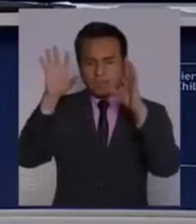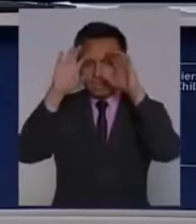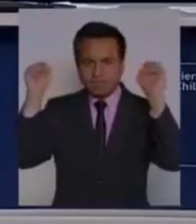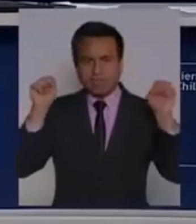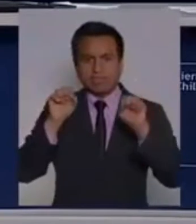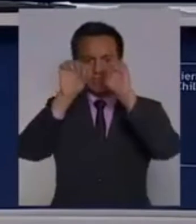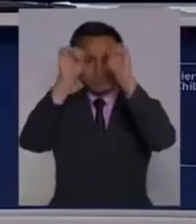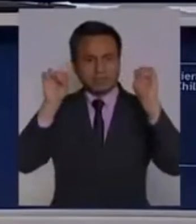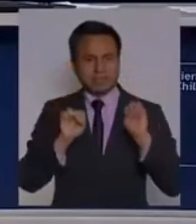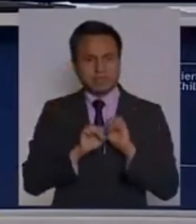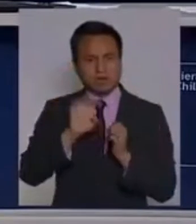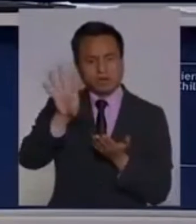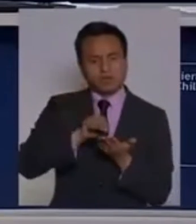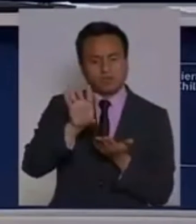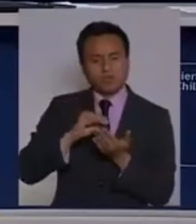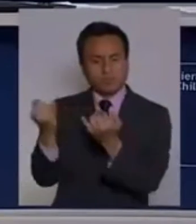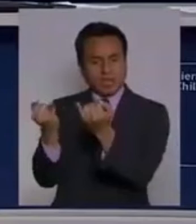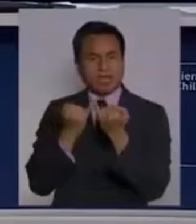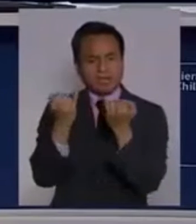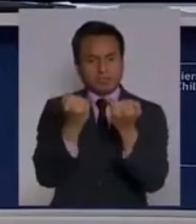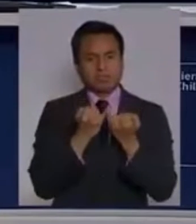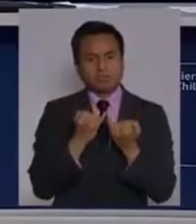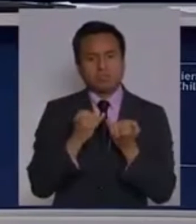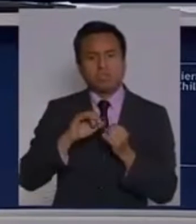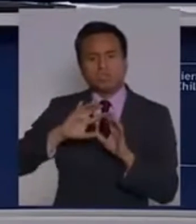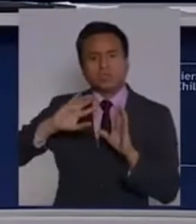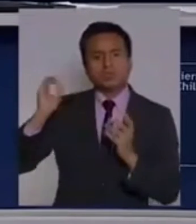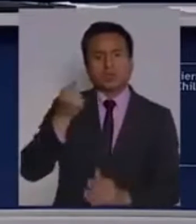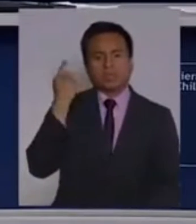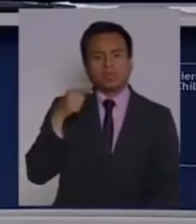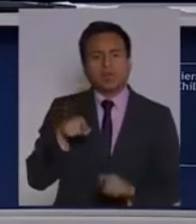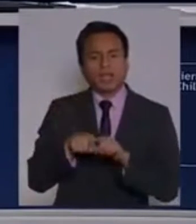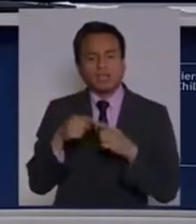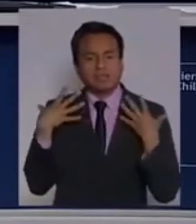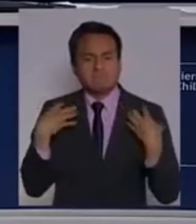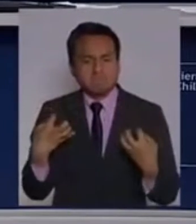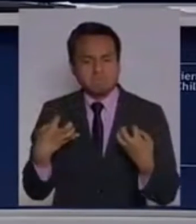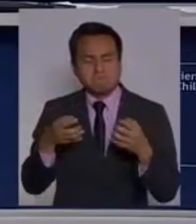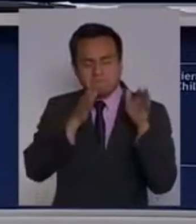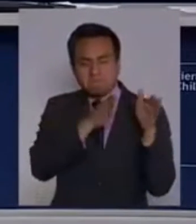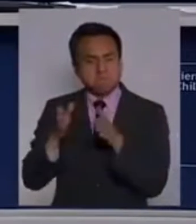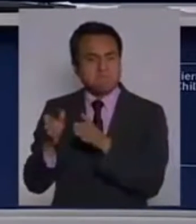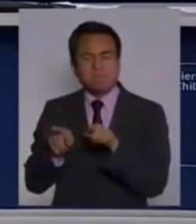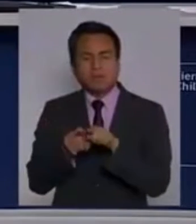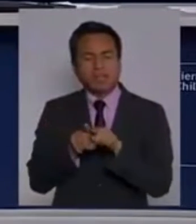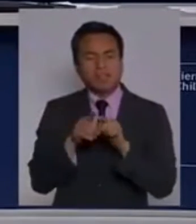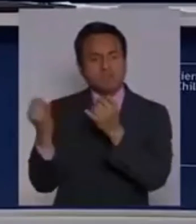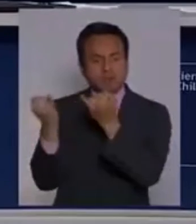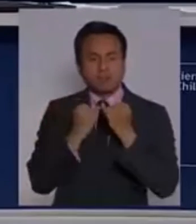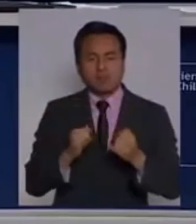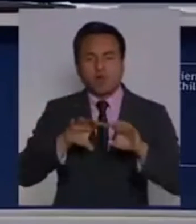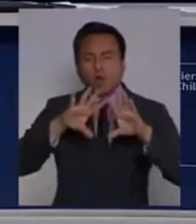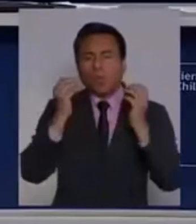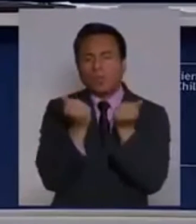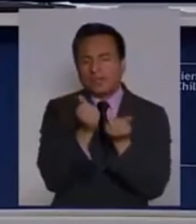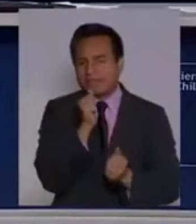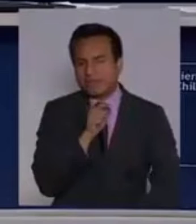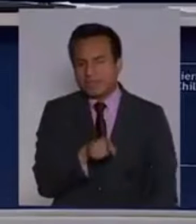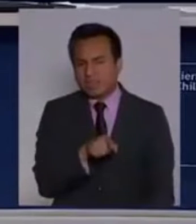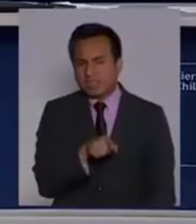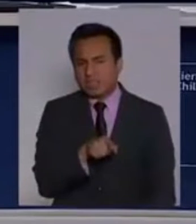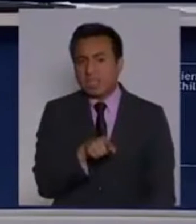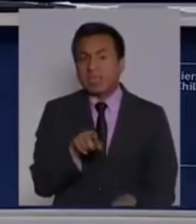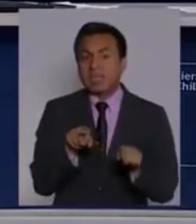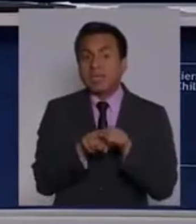aplicó un sistema de recolección de datos sui generis que era improvisado que la información estaba incompleta este